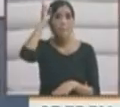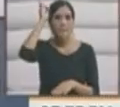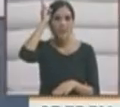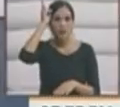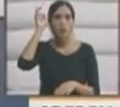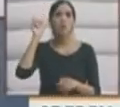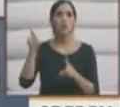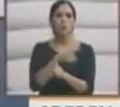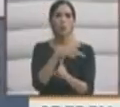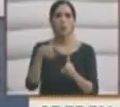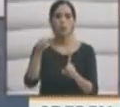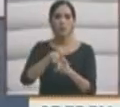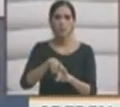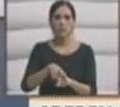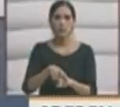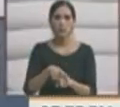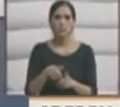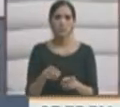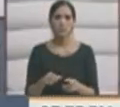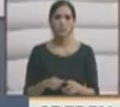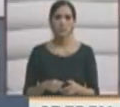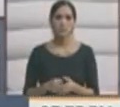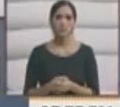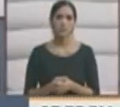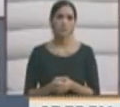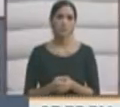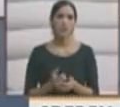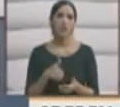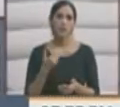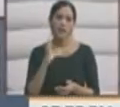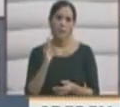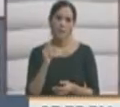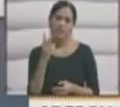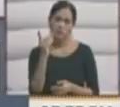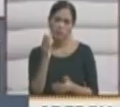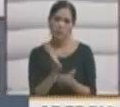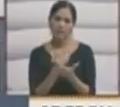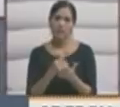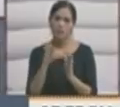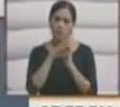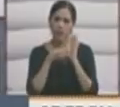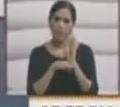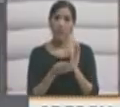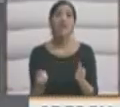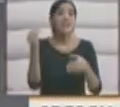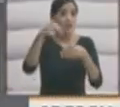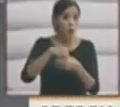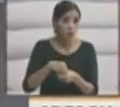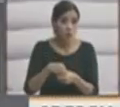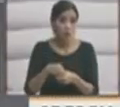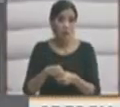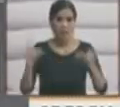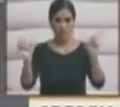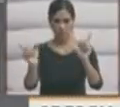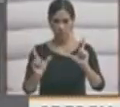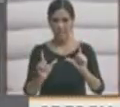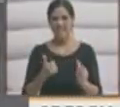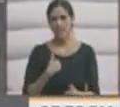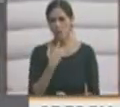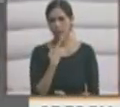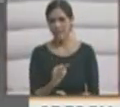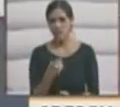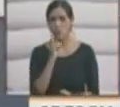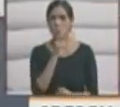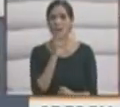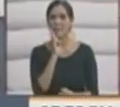De eso queremos hablar en esta segunda parte del programa. Incluso medios de comunicación, y aquí lo voy a decir con nombre y